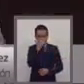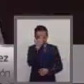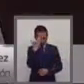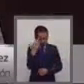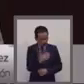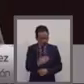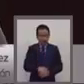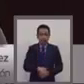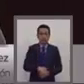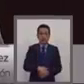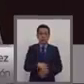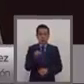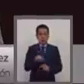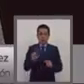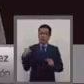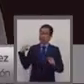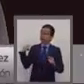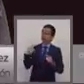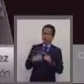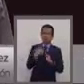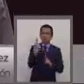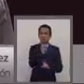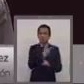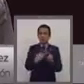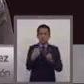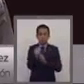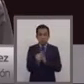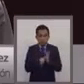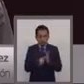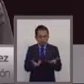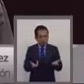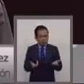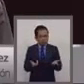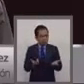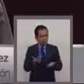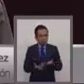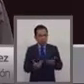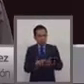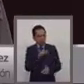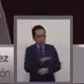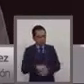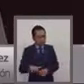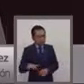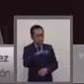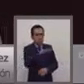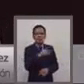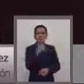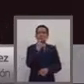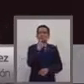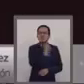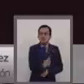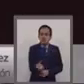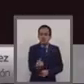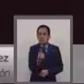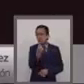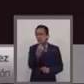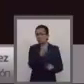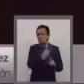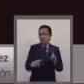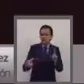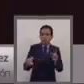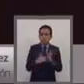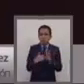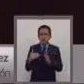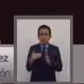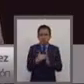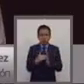de los desastres naturales que vivimos, hay más de 500,000 de niñas y de niños que no pueden ir a la